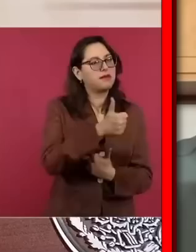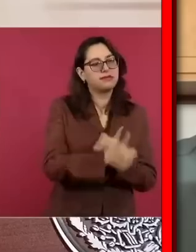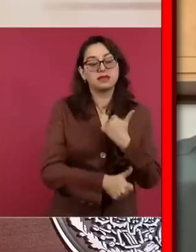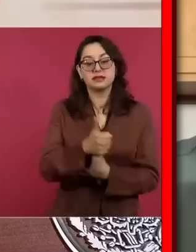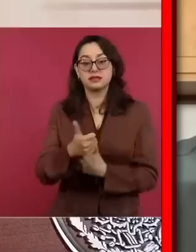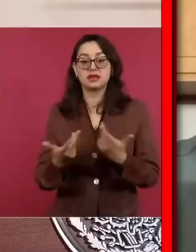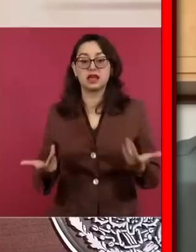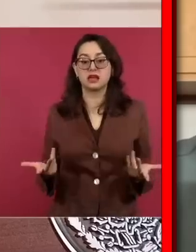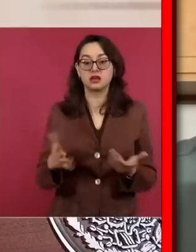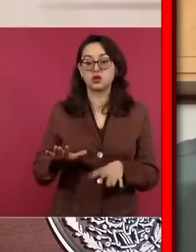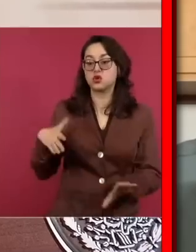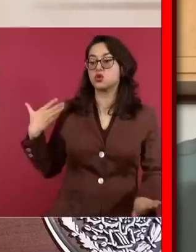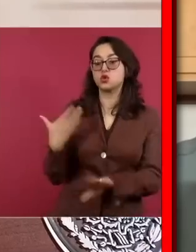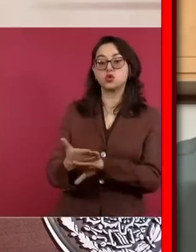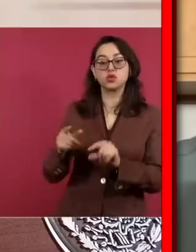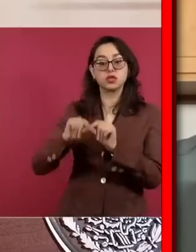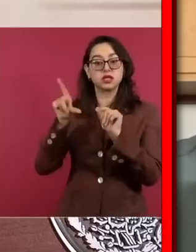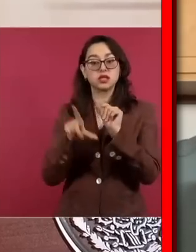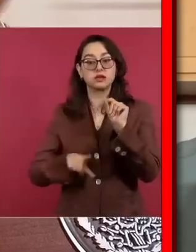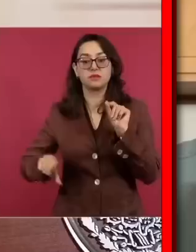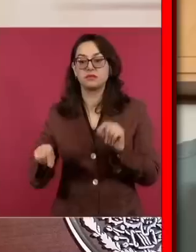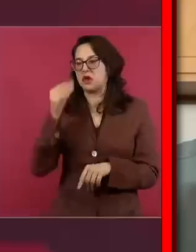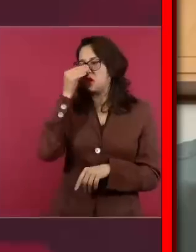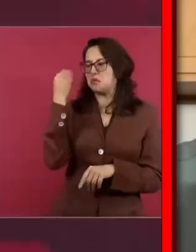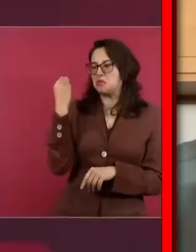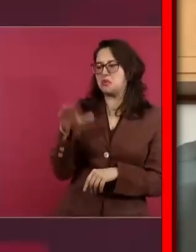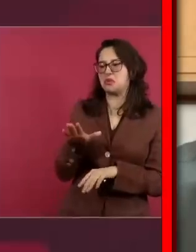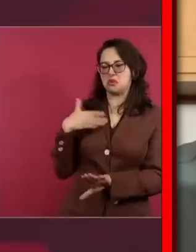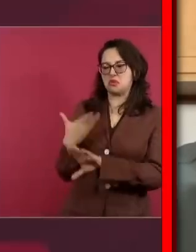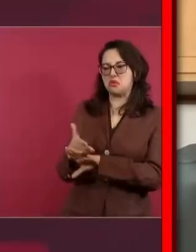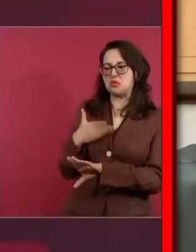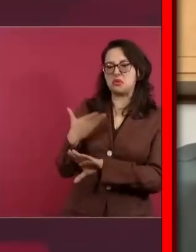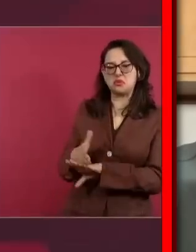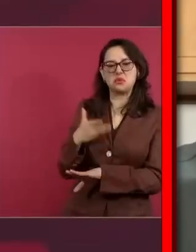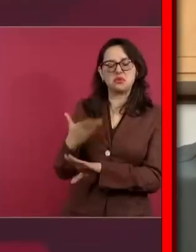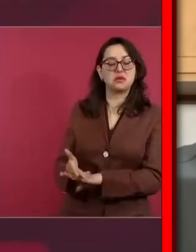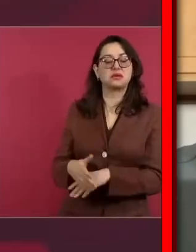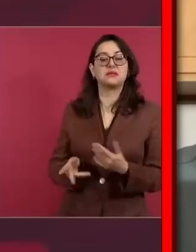para amenazar a México, ¿no? Culpar a México